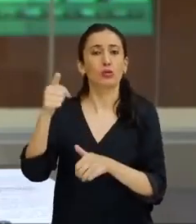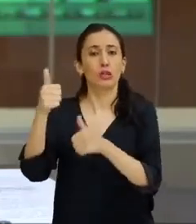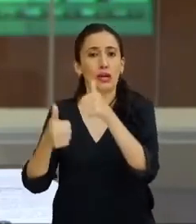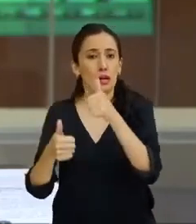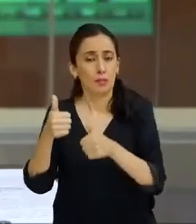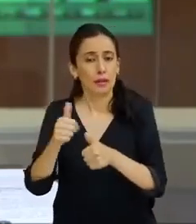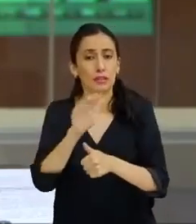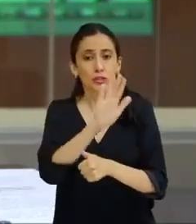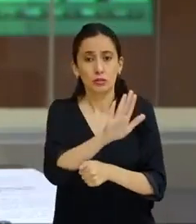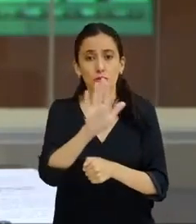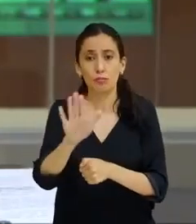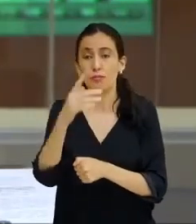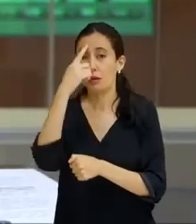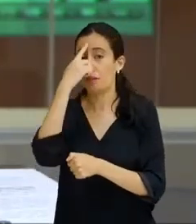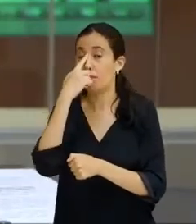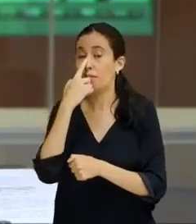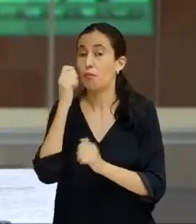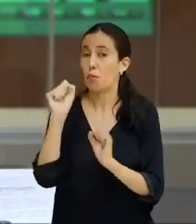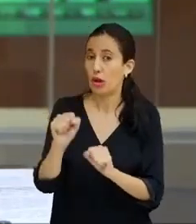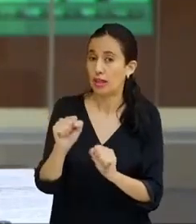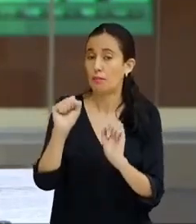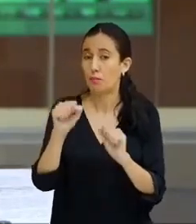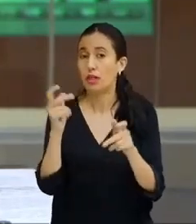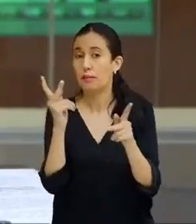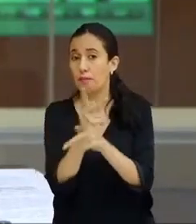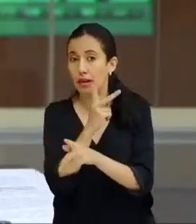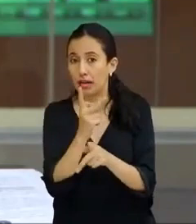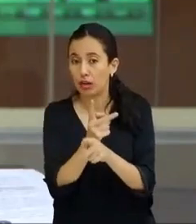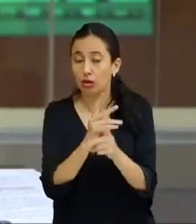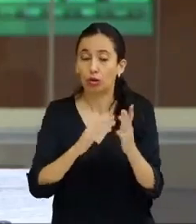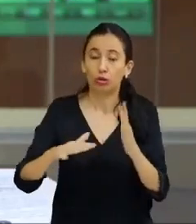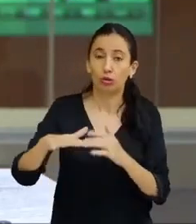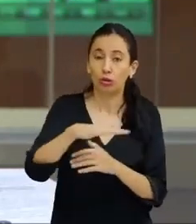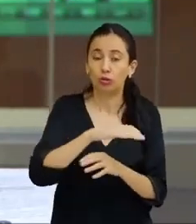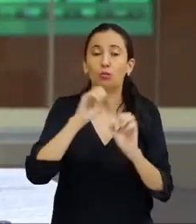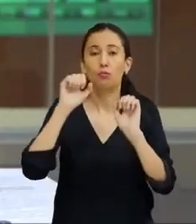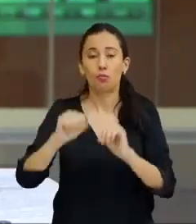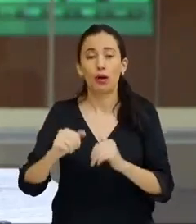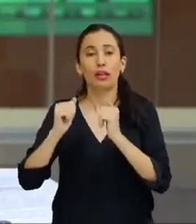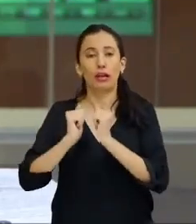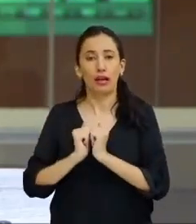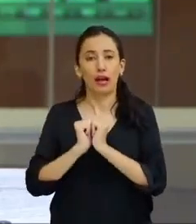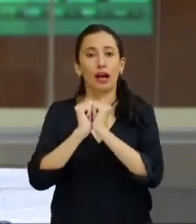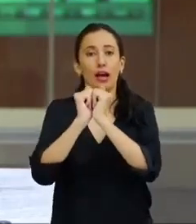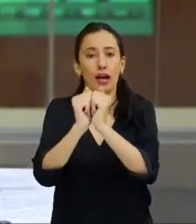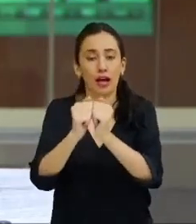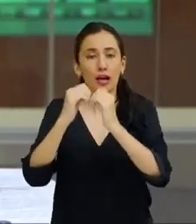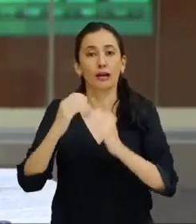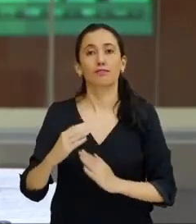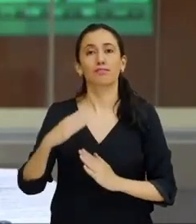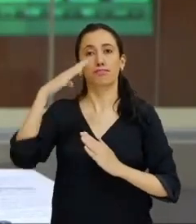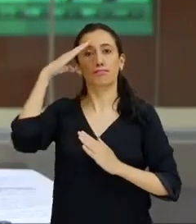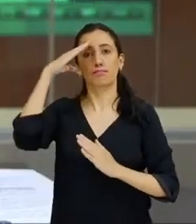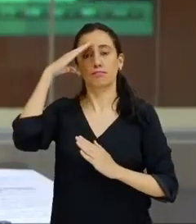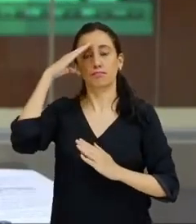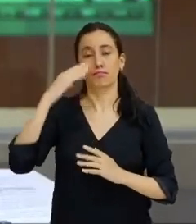que según su perfil de riesgo también puedan tener el acompañamiento y las respectivas seguridad